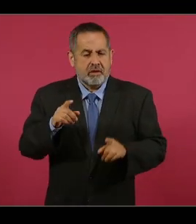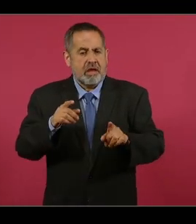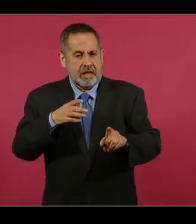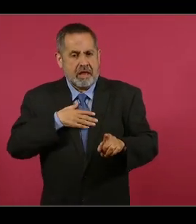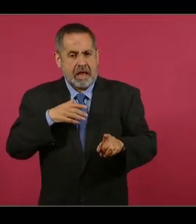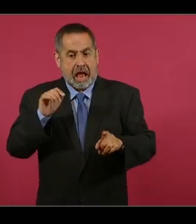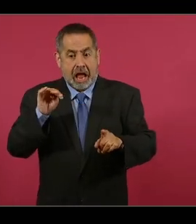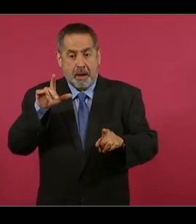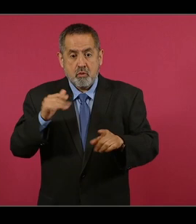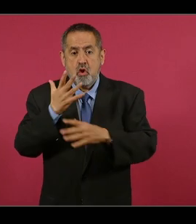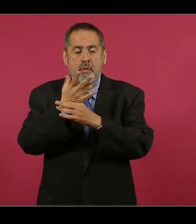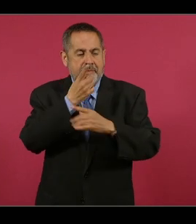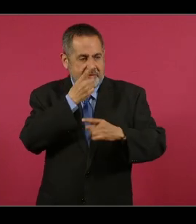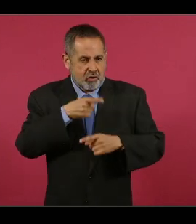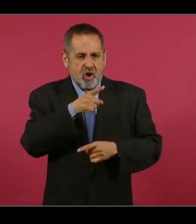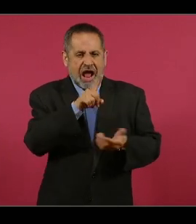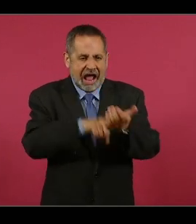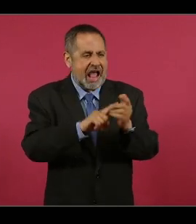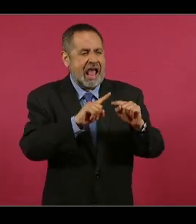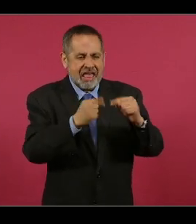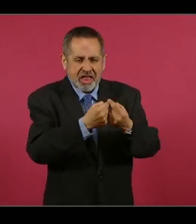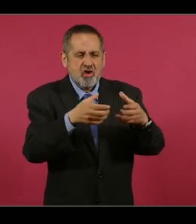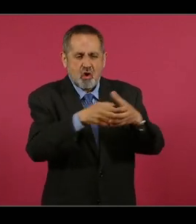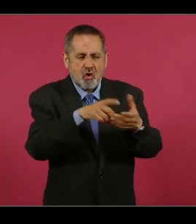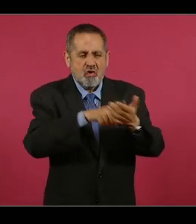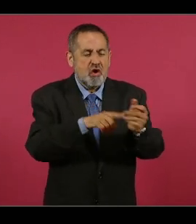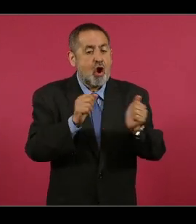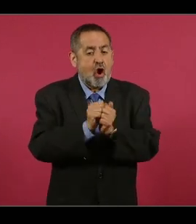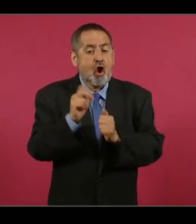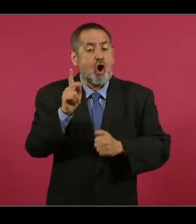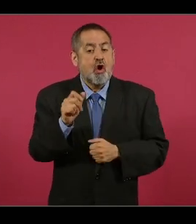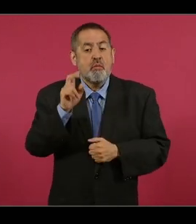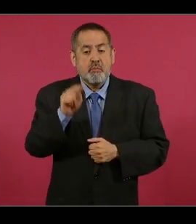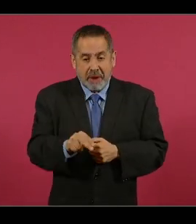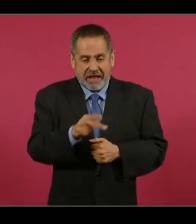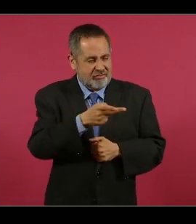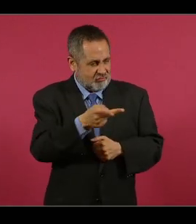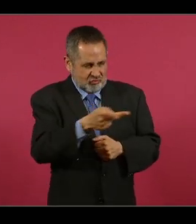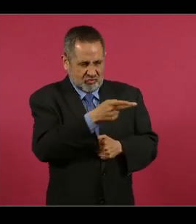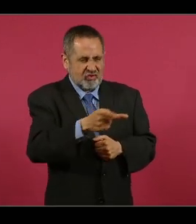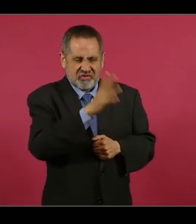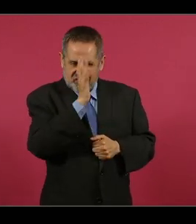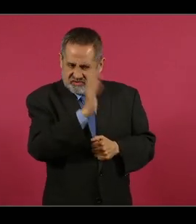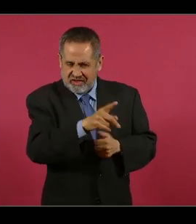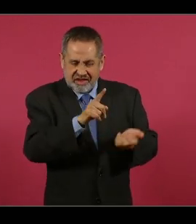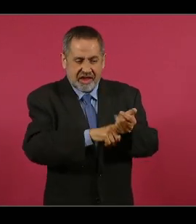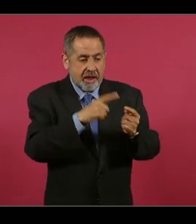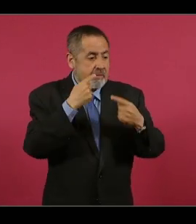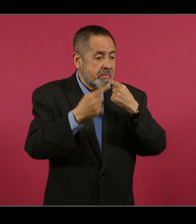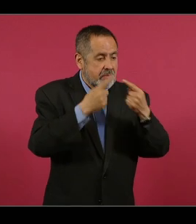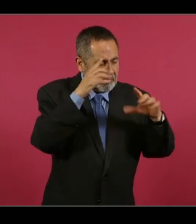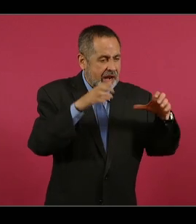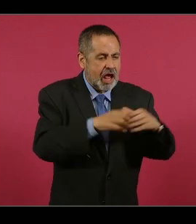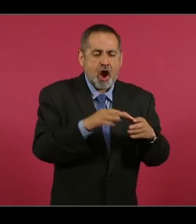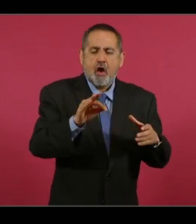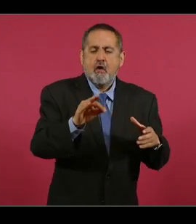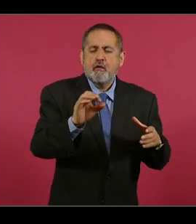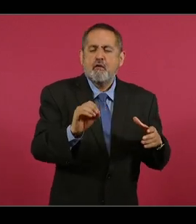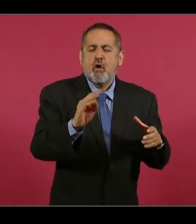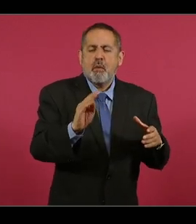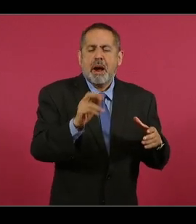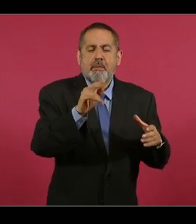habló el señor Gurría y me dijo, ya hay un acuerdo con el PAN. Sí. Básicamente para resolver el asunto del fuego. Pero aquí